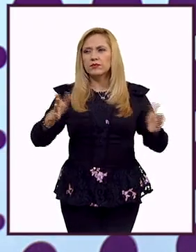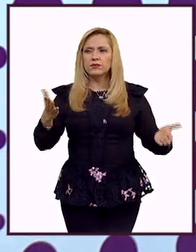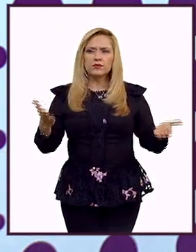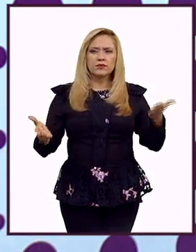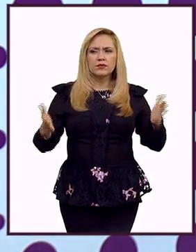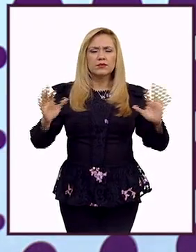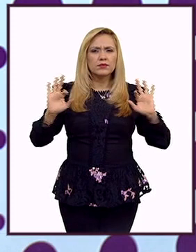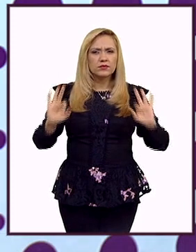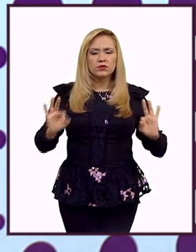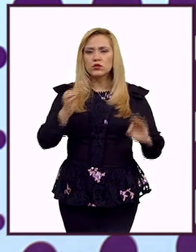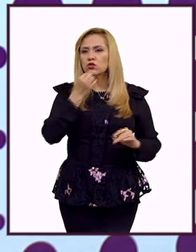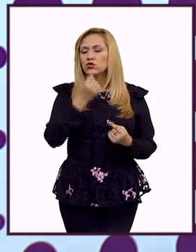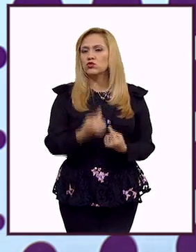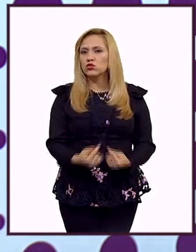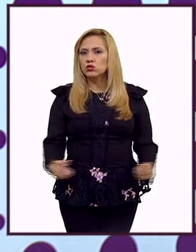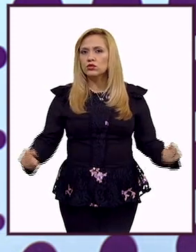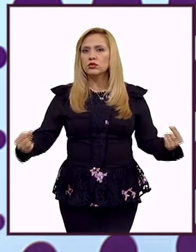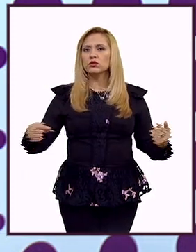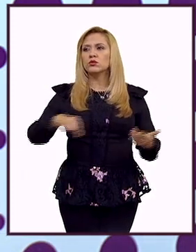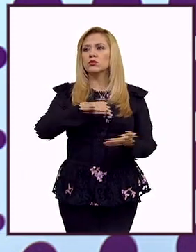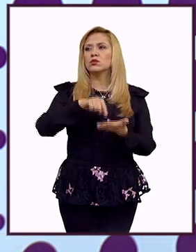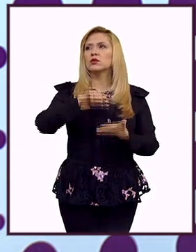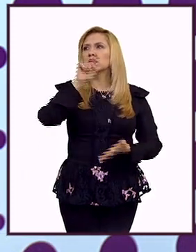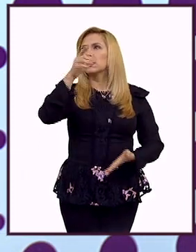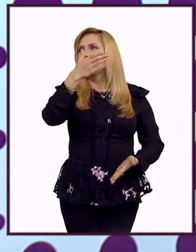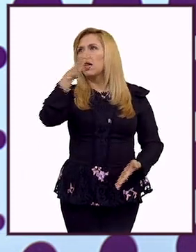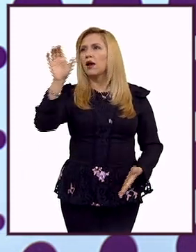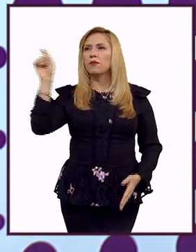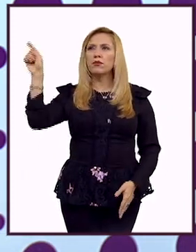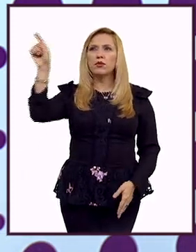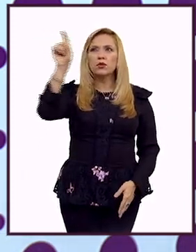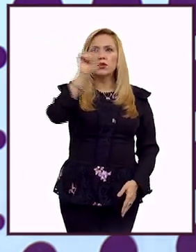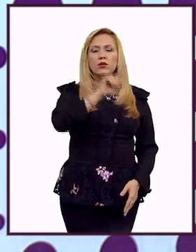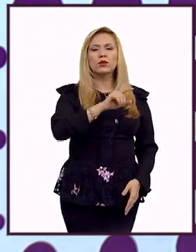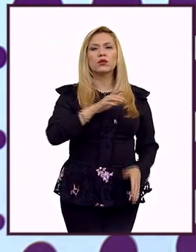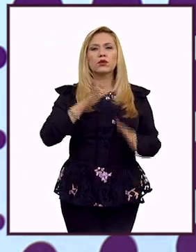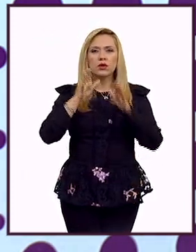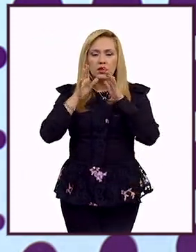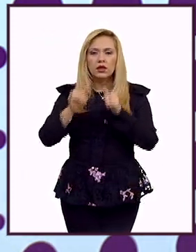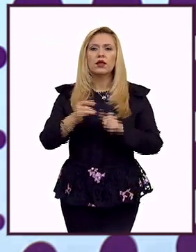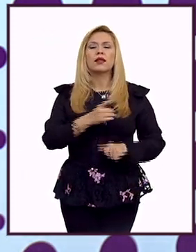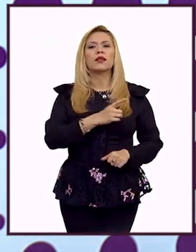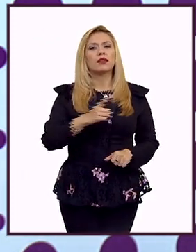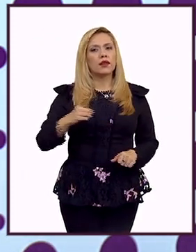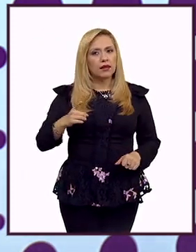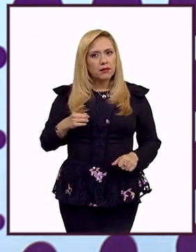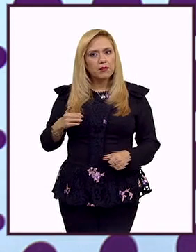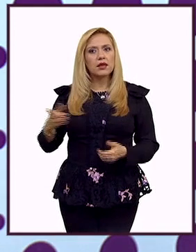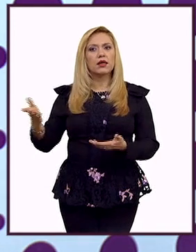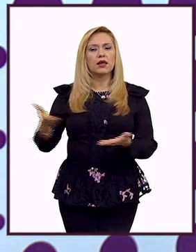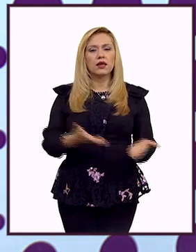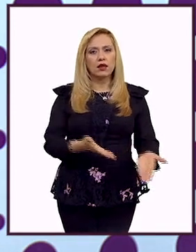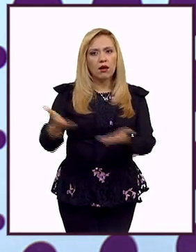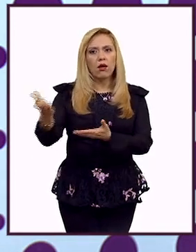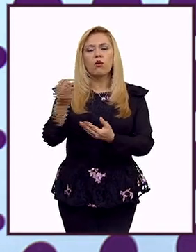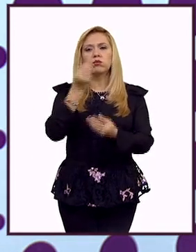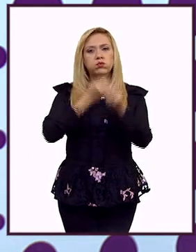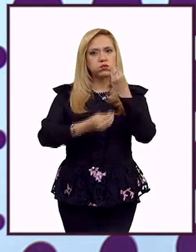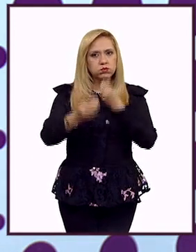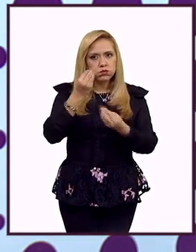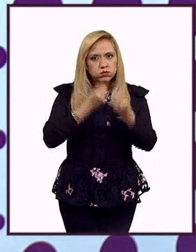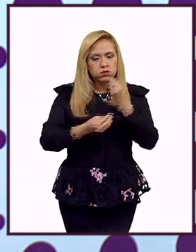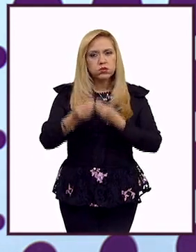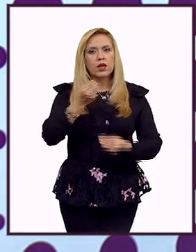sentido. Los niños de los territorios campesinos y rurales tienen que acceder a los alimentos sanos,